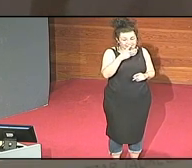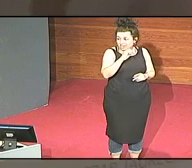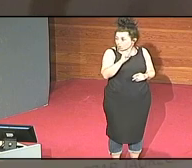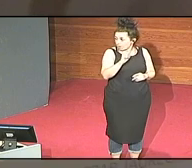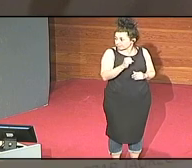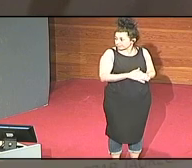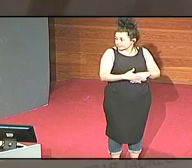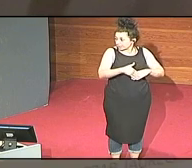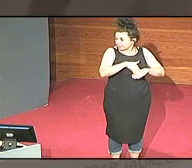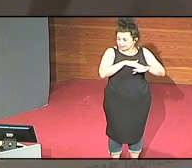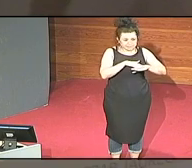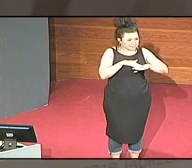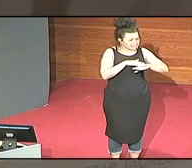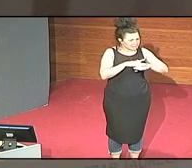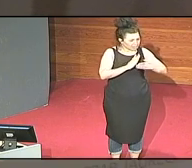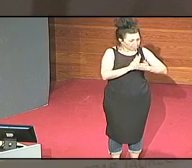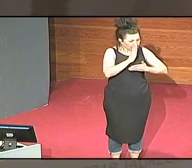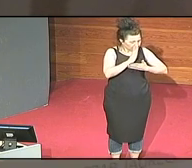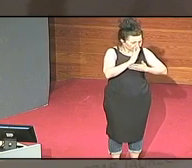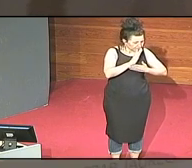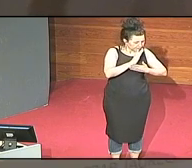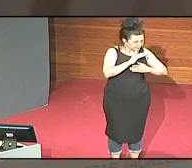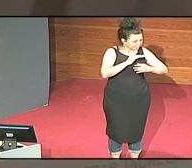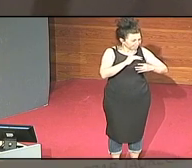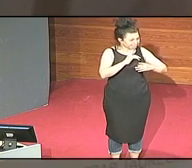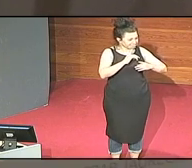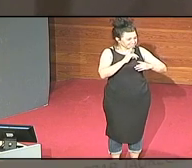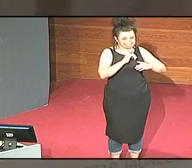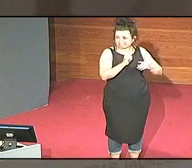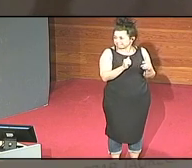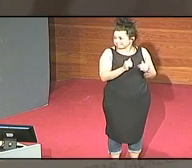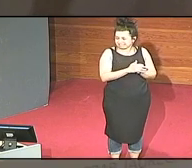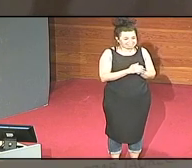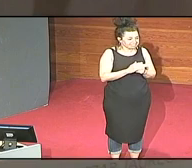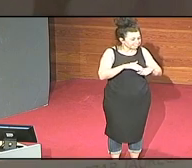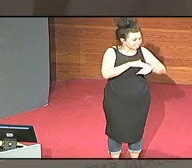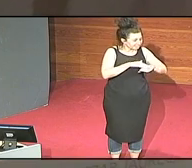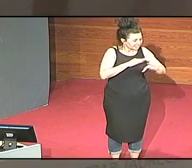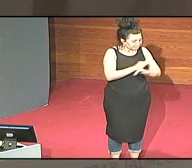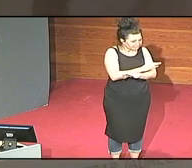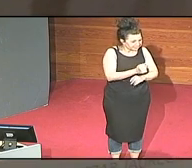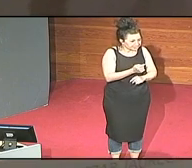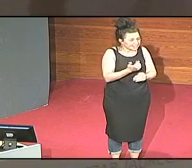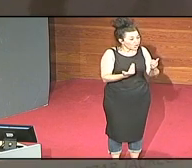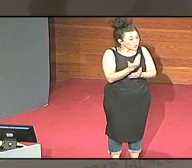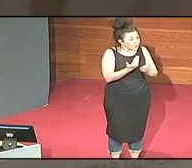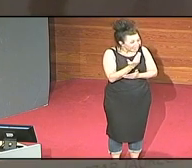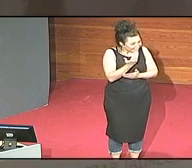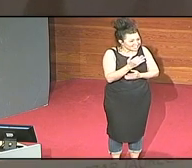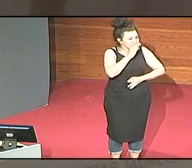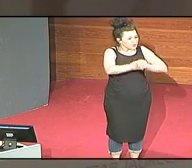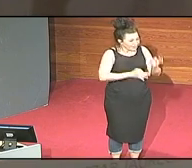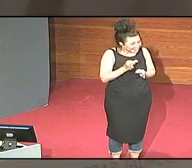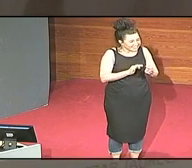disculpar qué me he colado y digo que la sede las jornadas están organizadas también por el